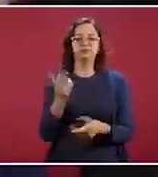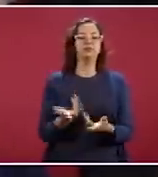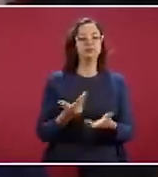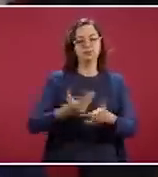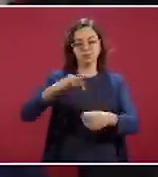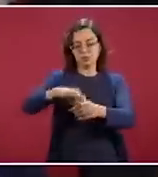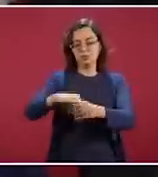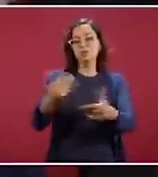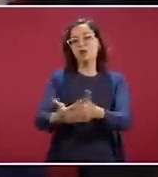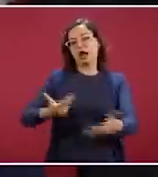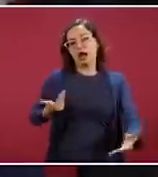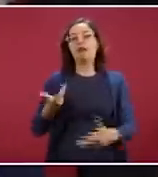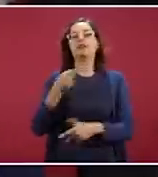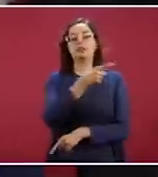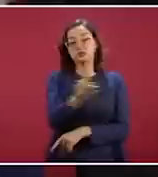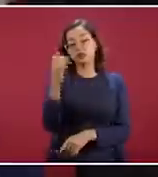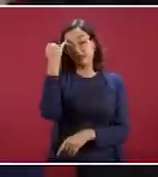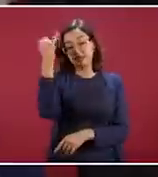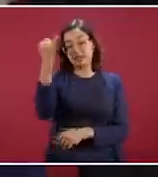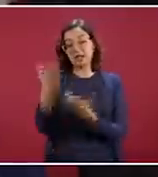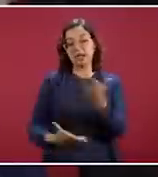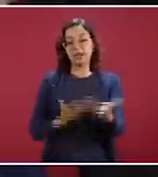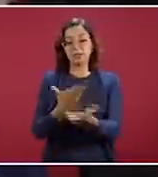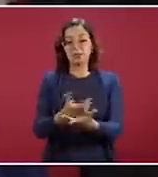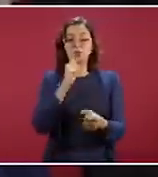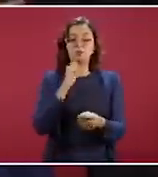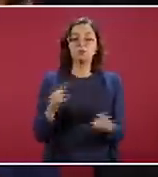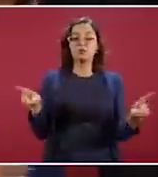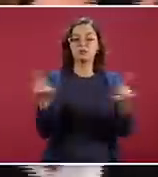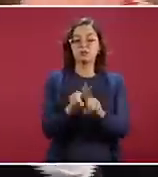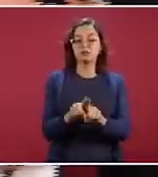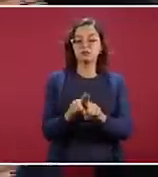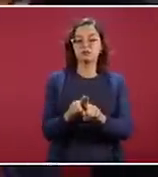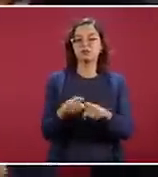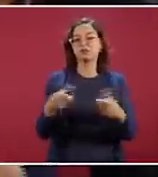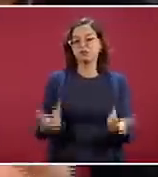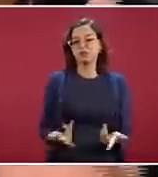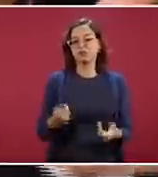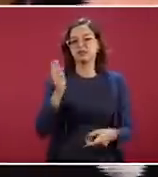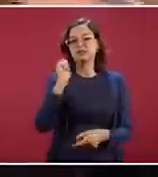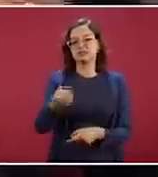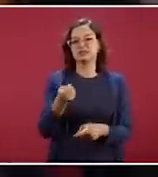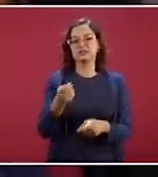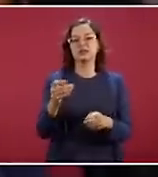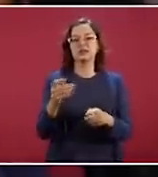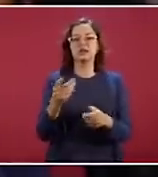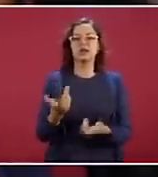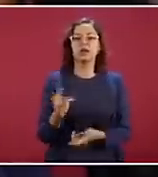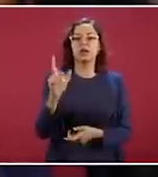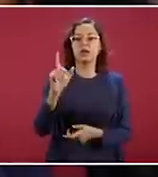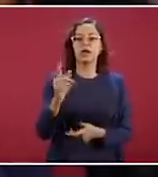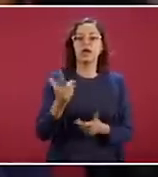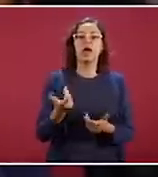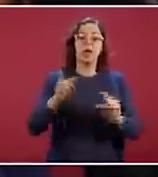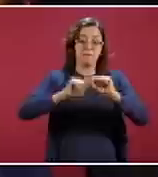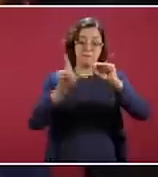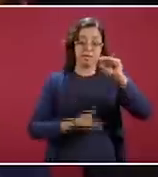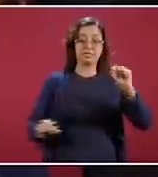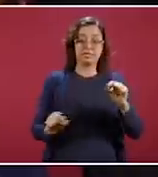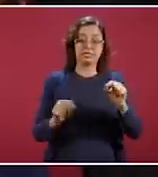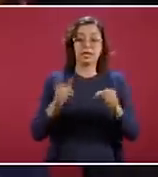precampaña, usted traía una idea que también estuvo en sus propuestas de campaña, el recorrer 20 kilómetros hacia